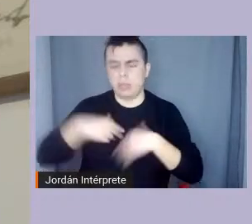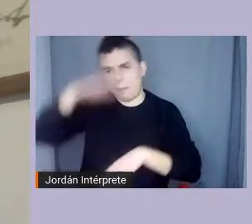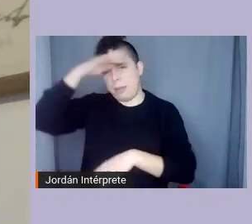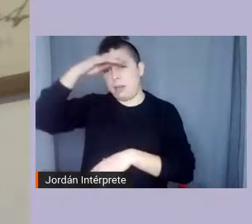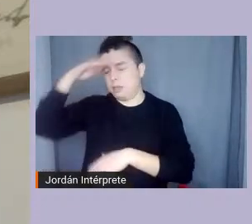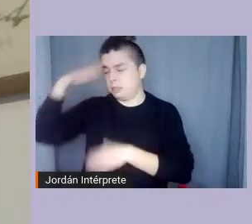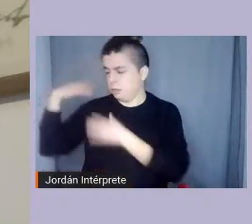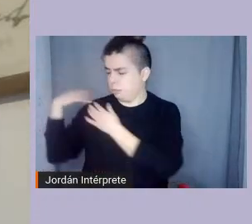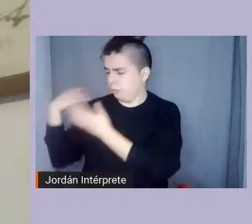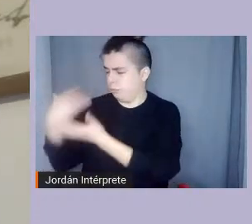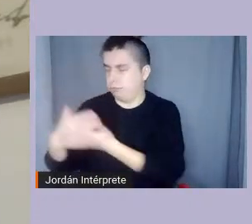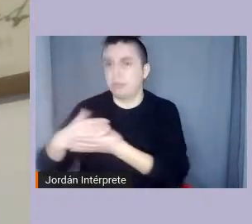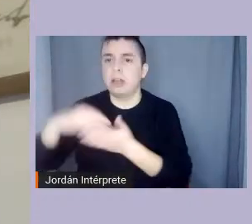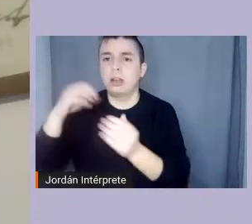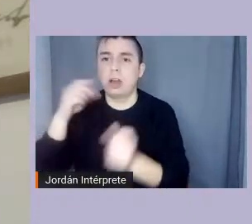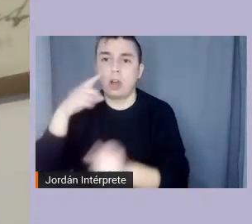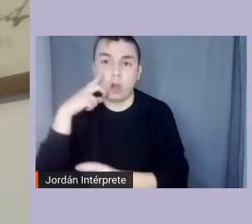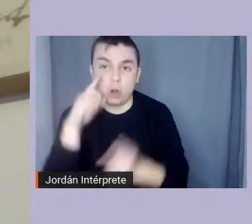en Chile.